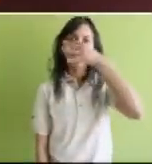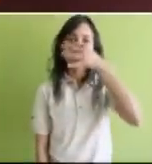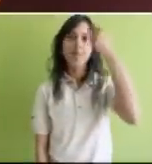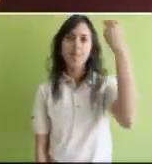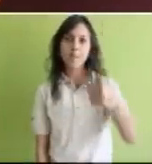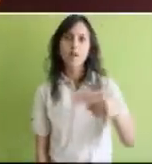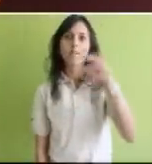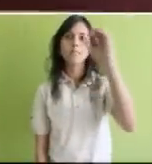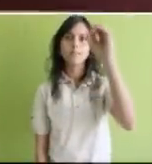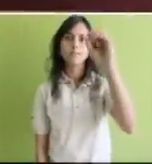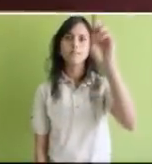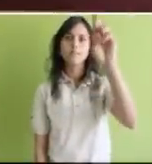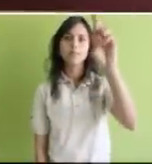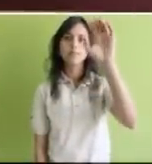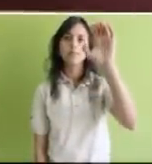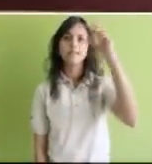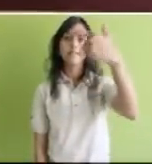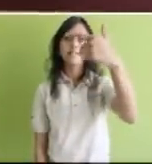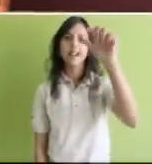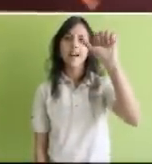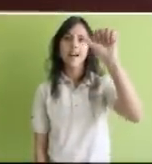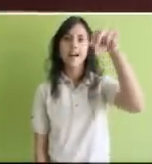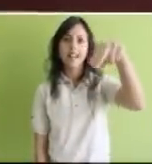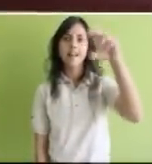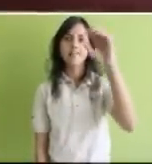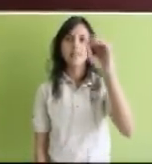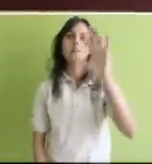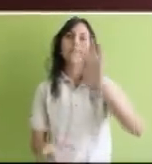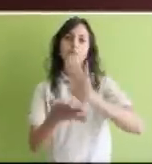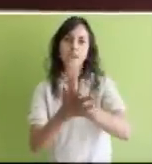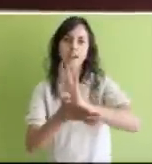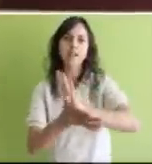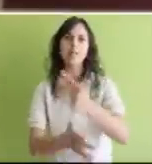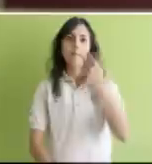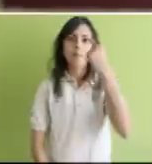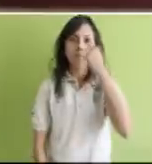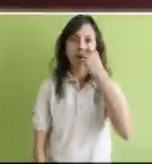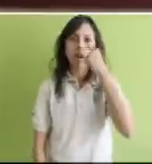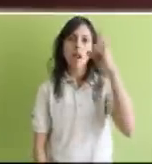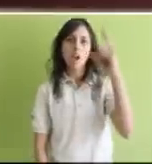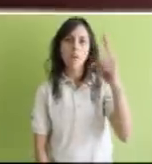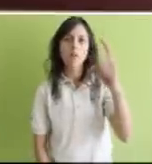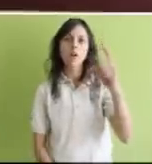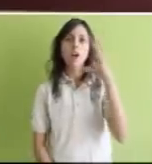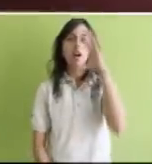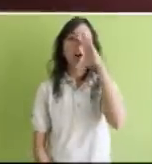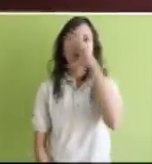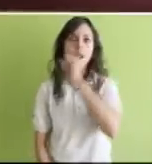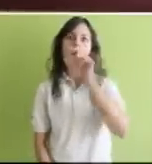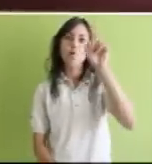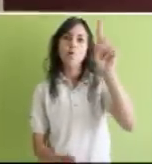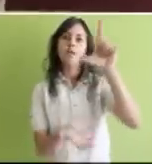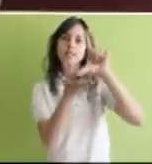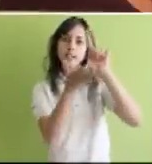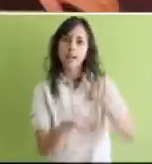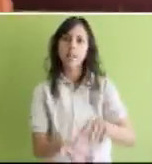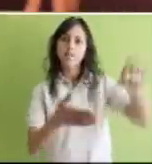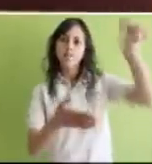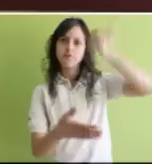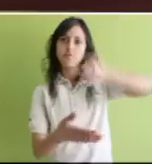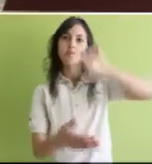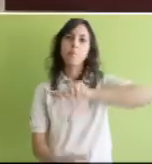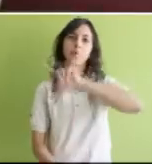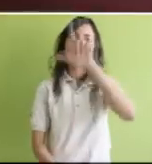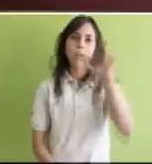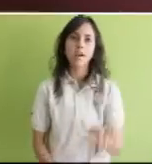Otra hierba que aleja plagas de las verduras es el orégano. Pon una cucharada sopera de orégano seco en un litro